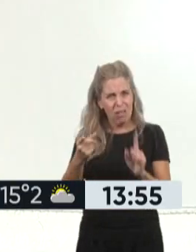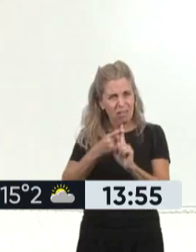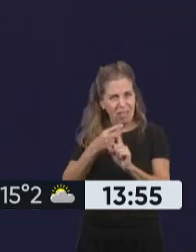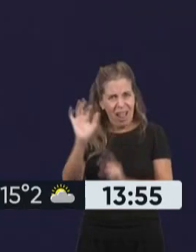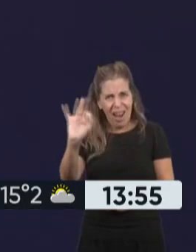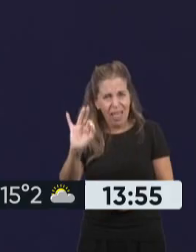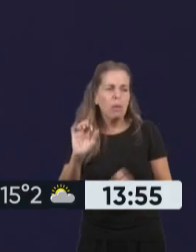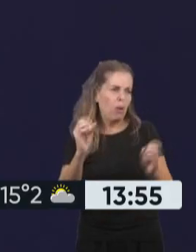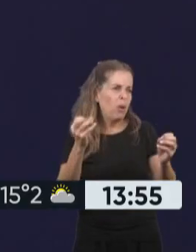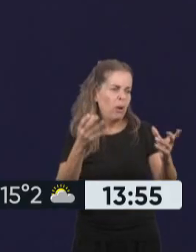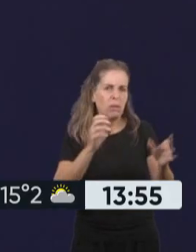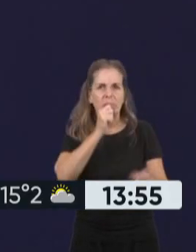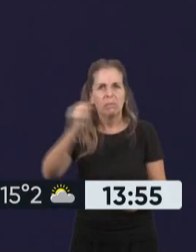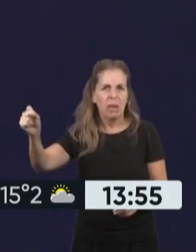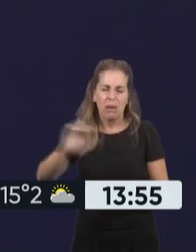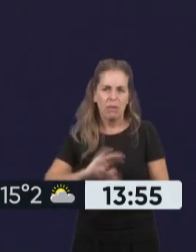Bueno.